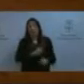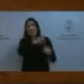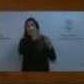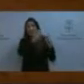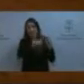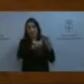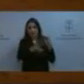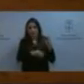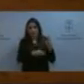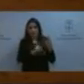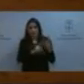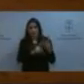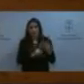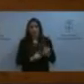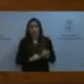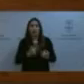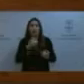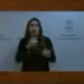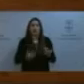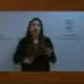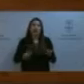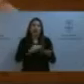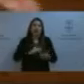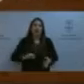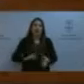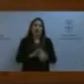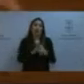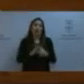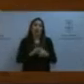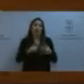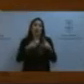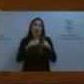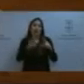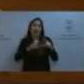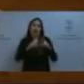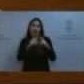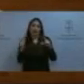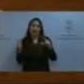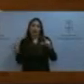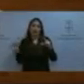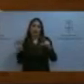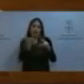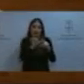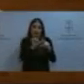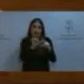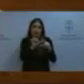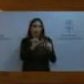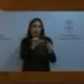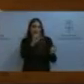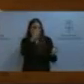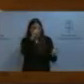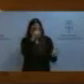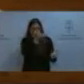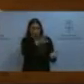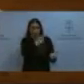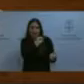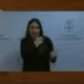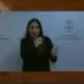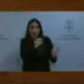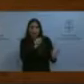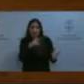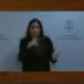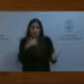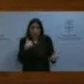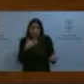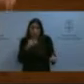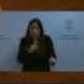tercera enmienda, de adición respecto a las áreas sanitarias del Occidente. Entendemos su preocupación, porque es la nuestra